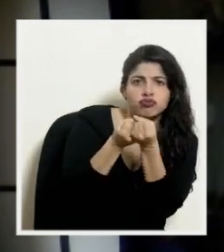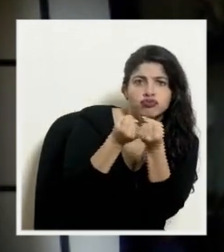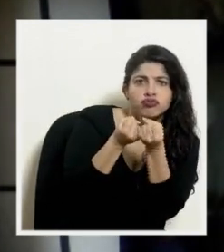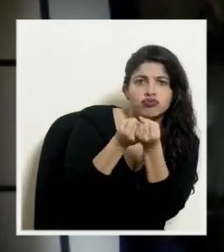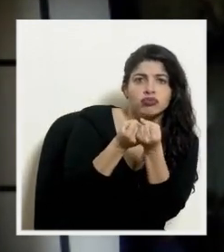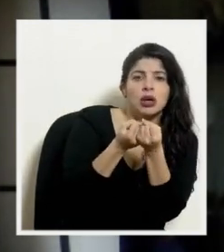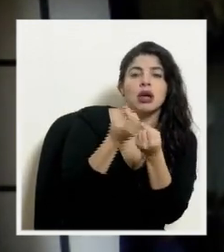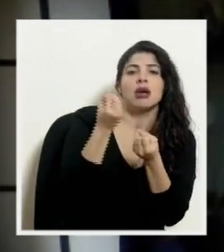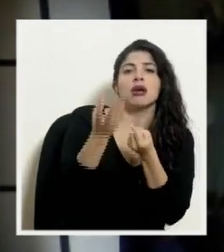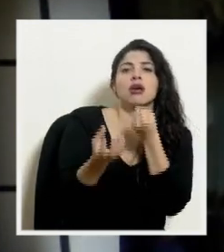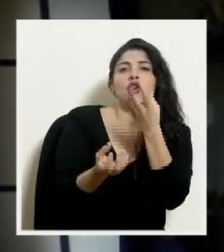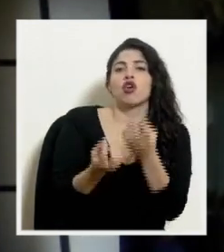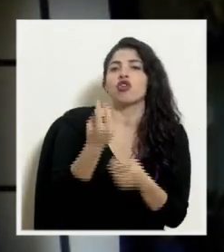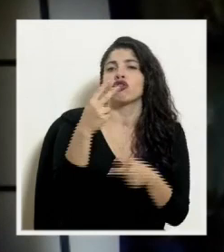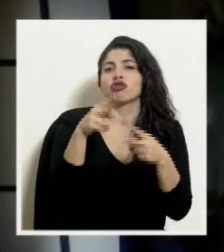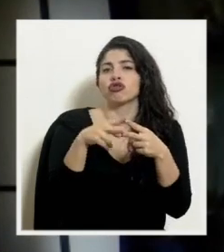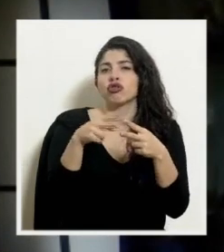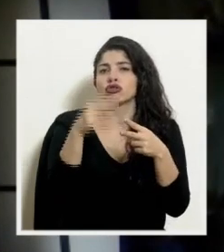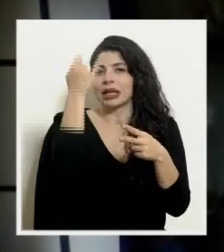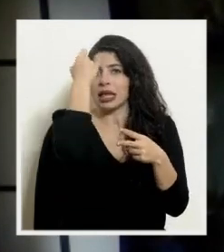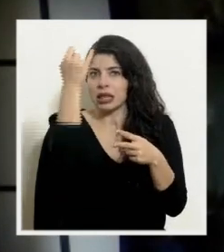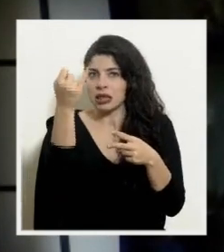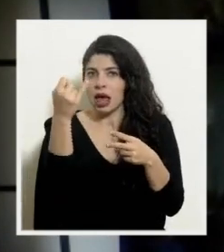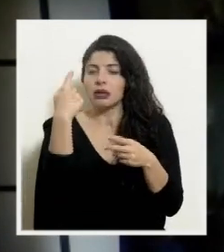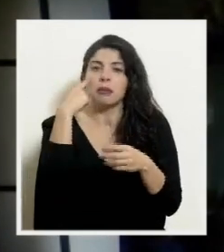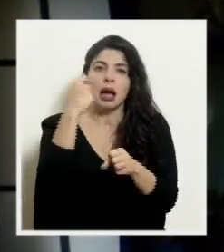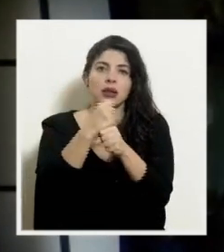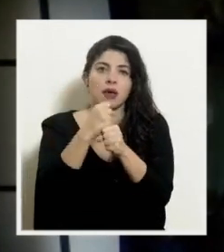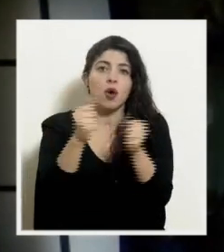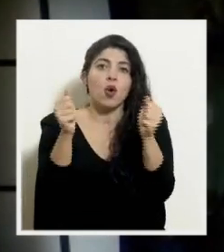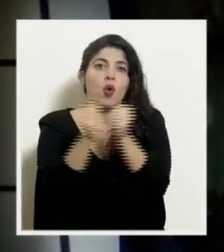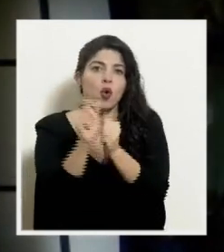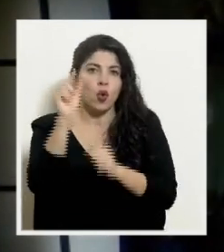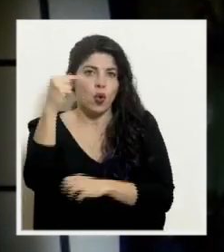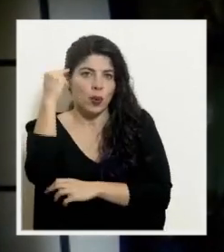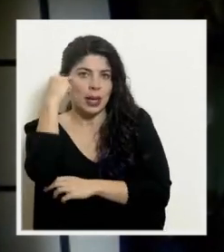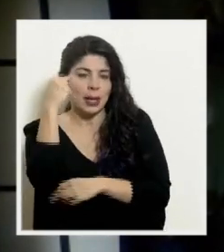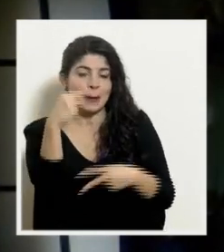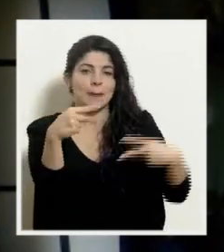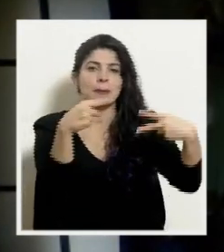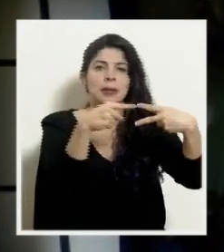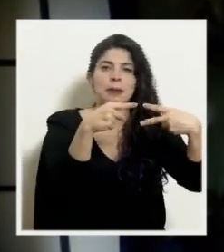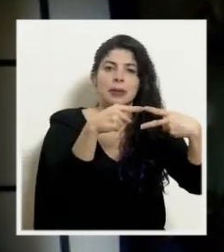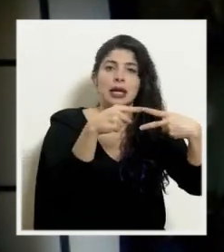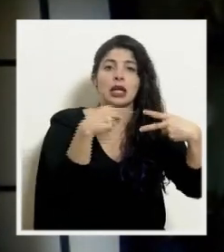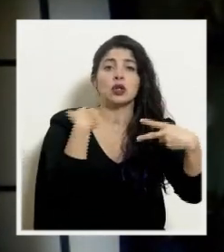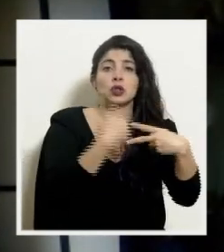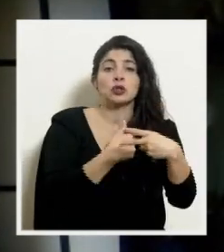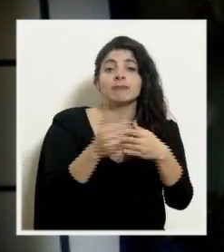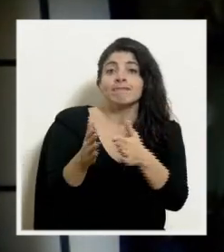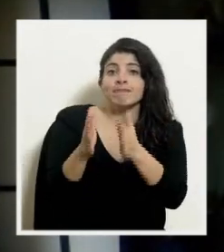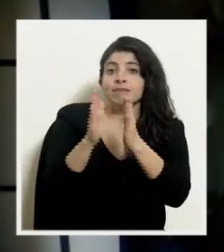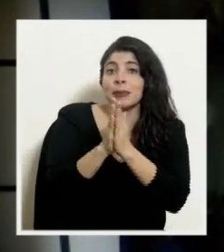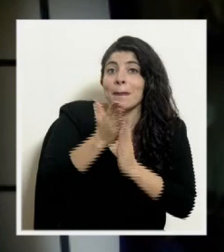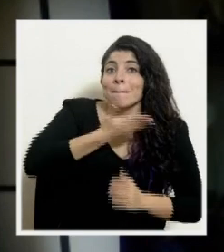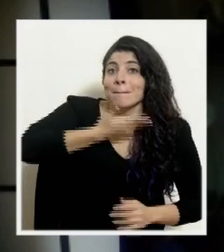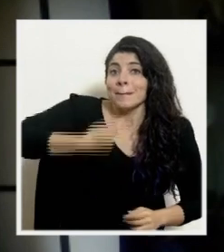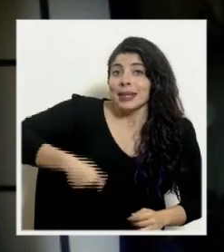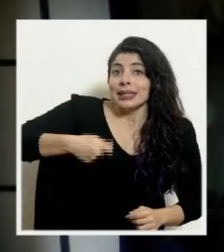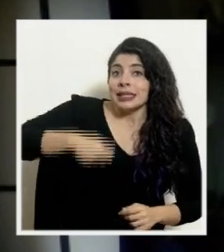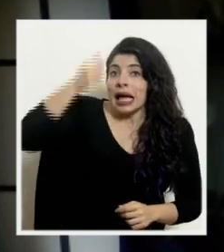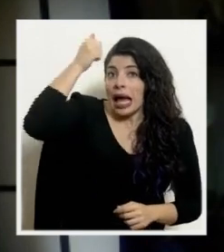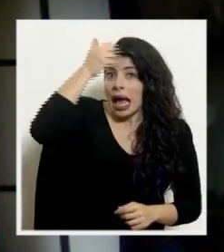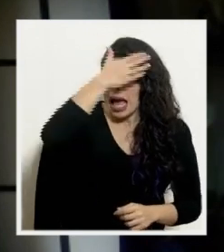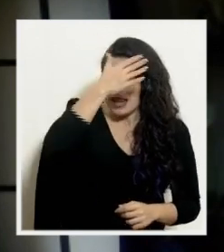dos ideas y solicitudes de trabajo conjunto al gobierno. La primera, estamos solicitando que el presidente